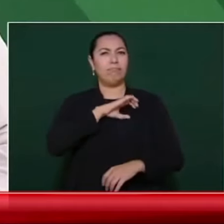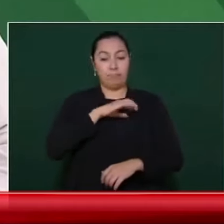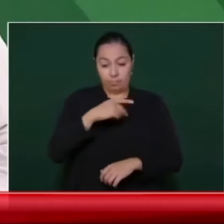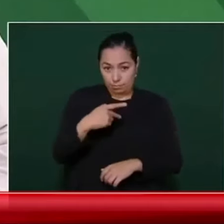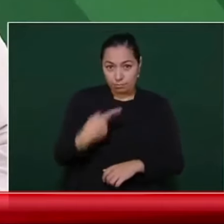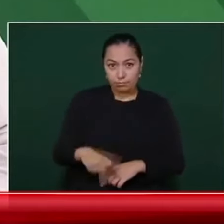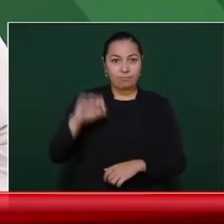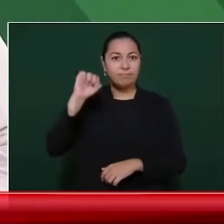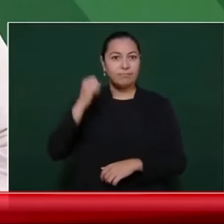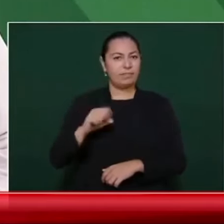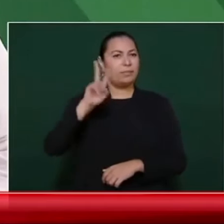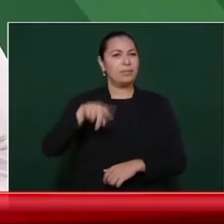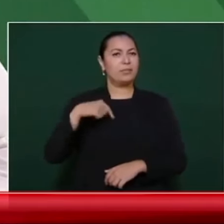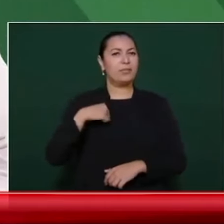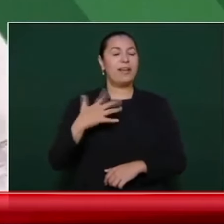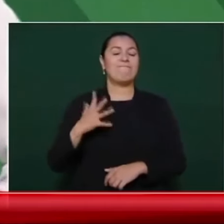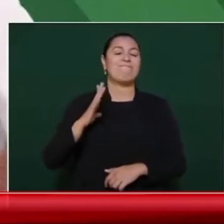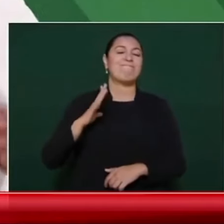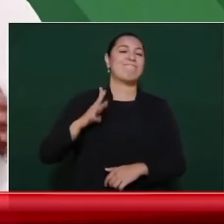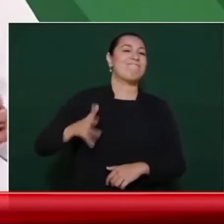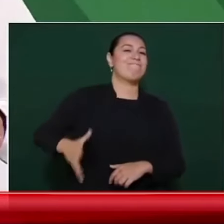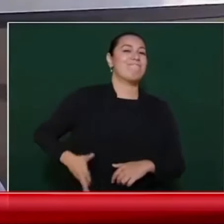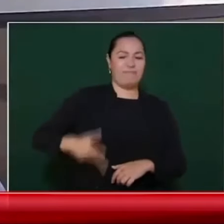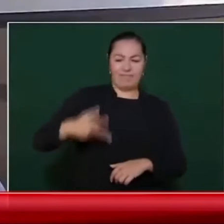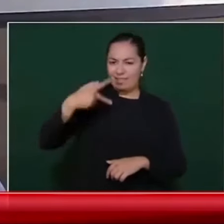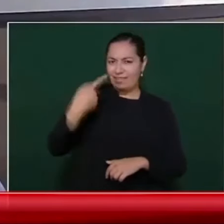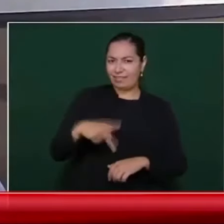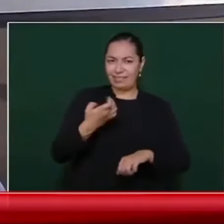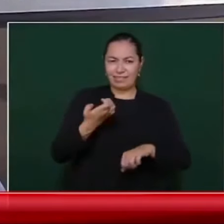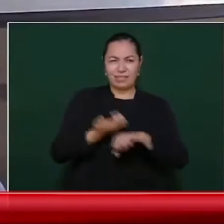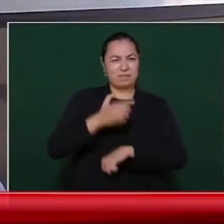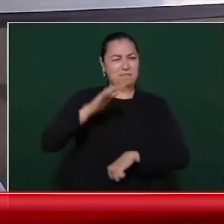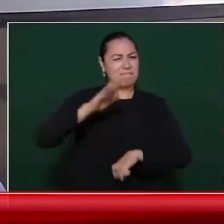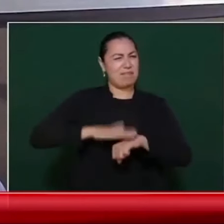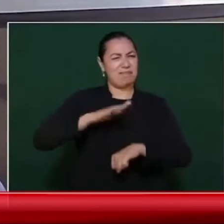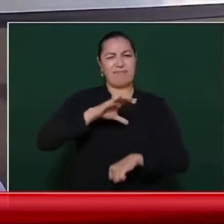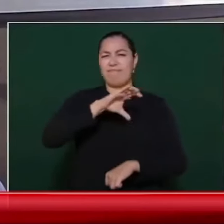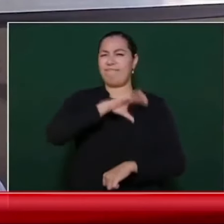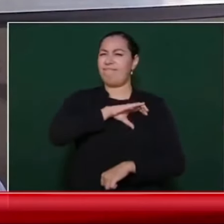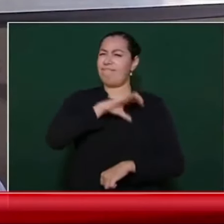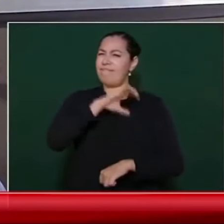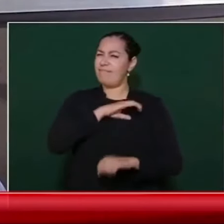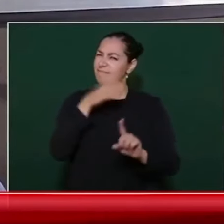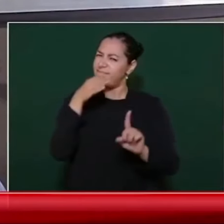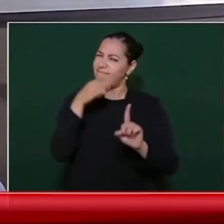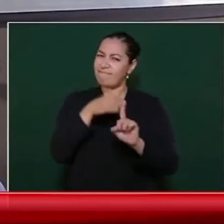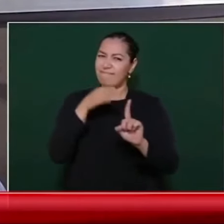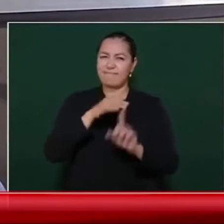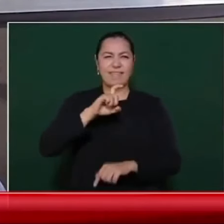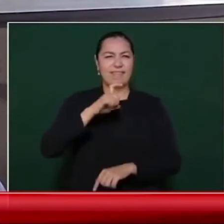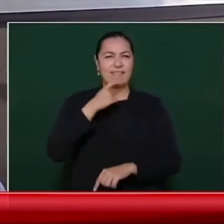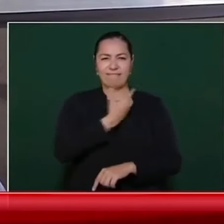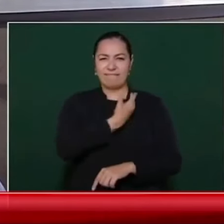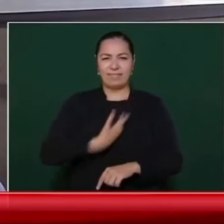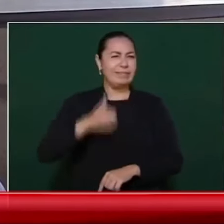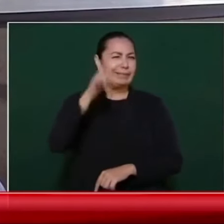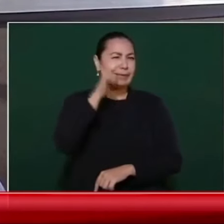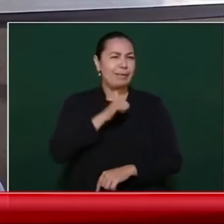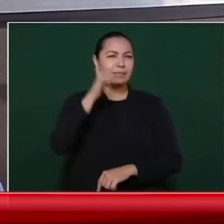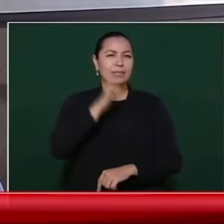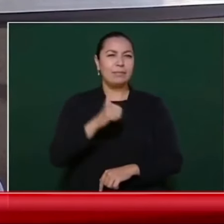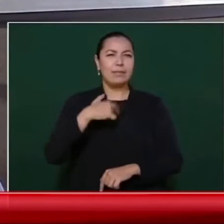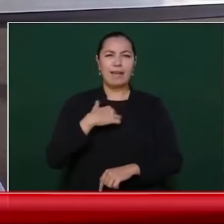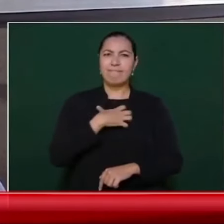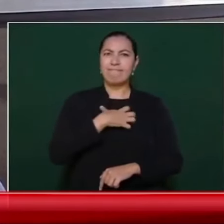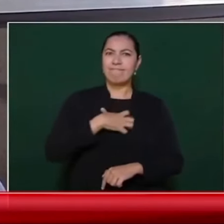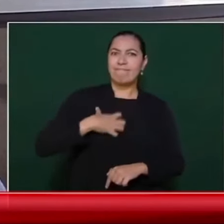presumo que es el estado que más lo quiere que siempre lo recibimos con entusiasmo y con un especial cariño